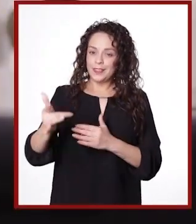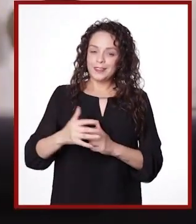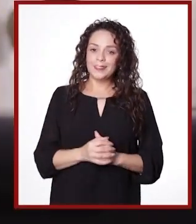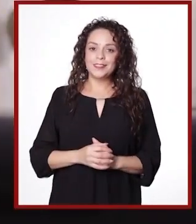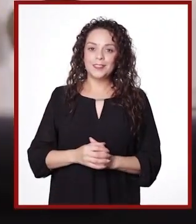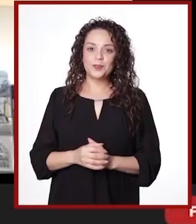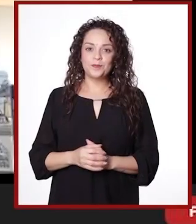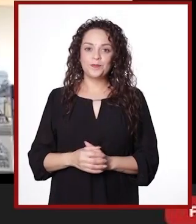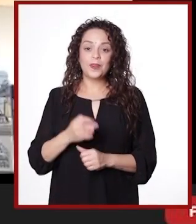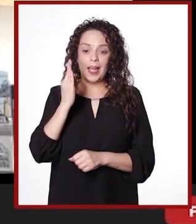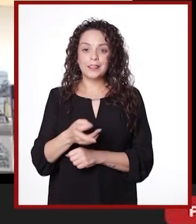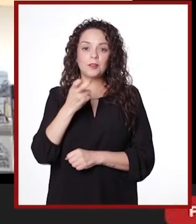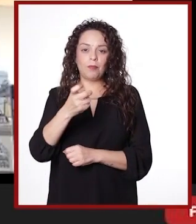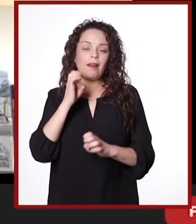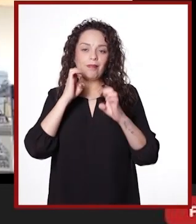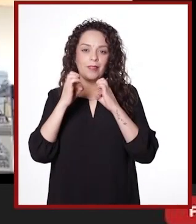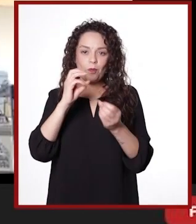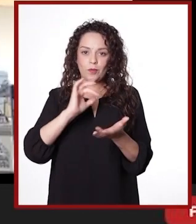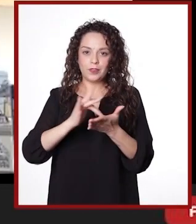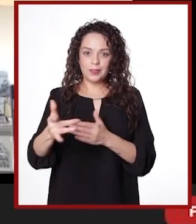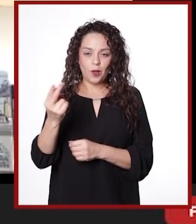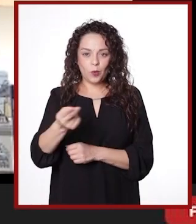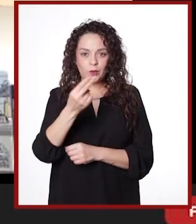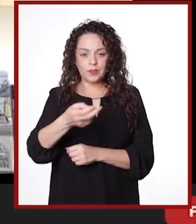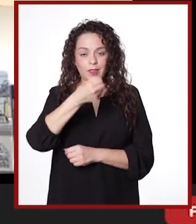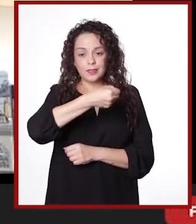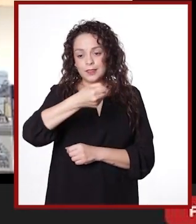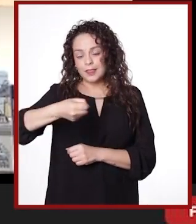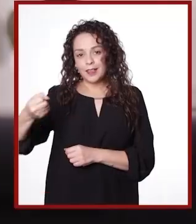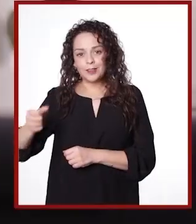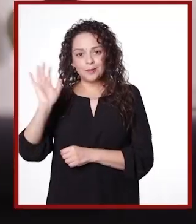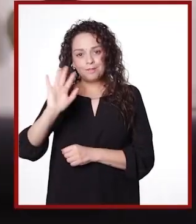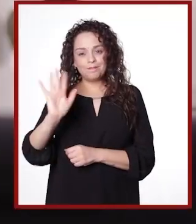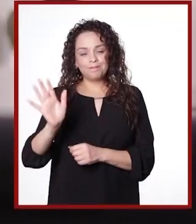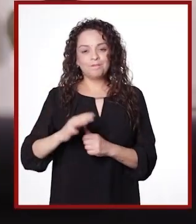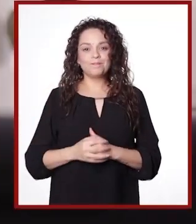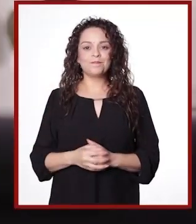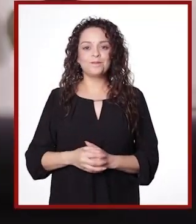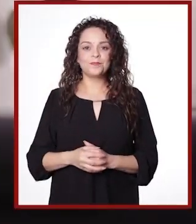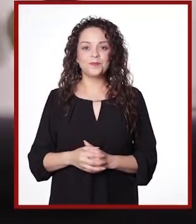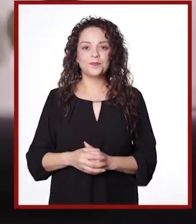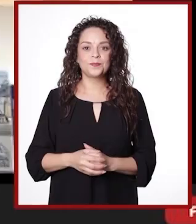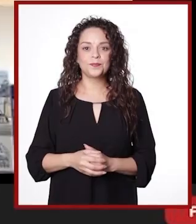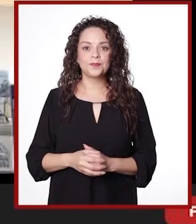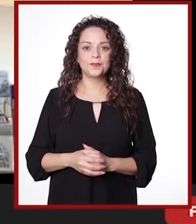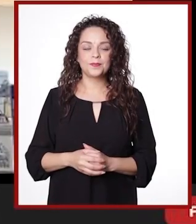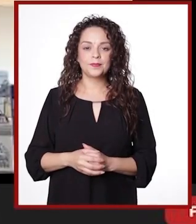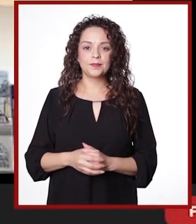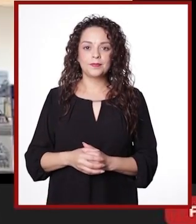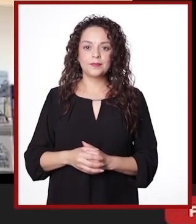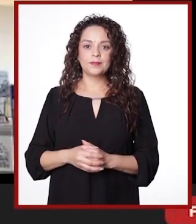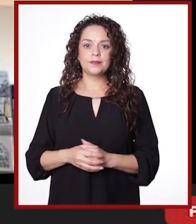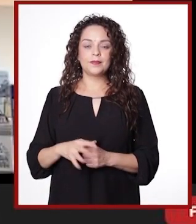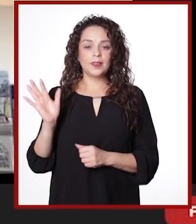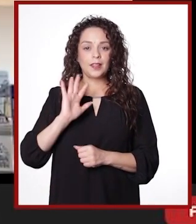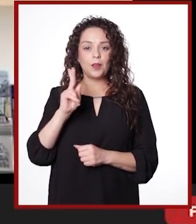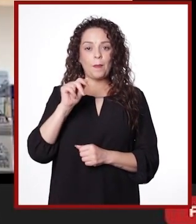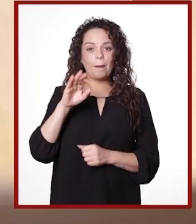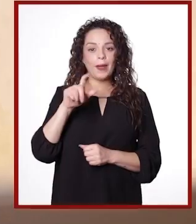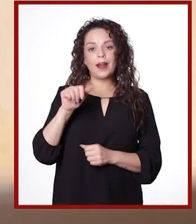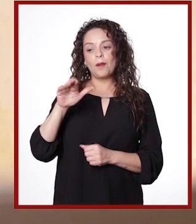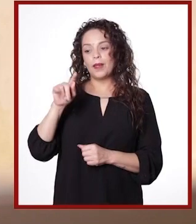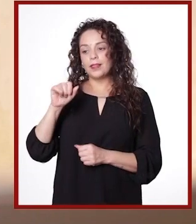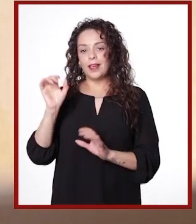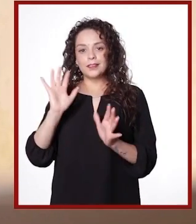aquí y haber aceptado esta entrevista. Gracias a ustedes, saludos, que estén muy bien. Saludos, cuídate. Adiós Pamela, adiós Matías.